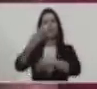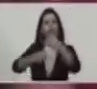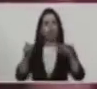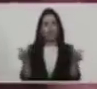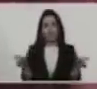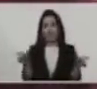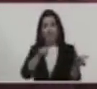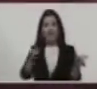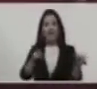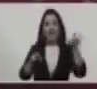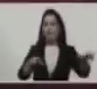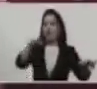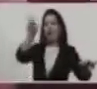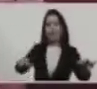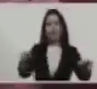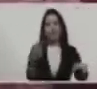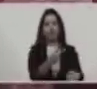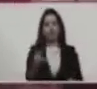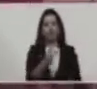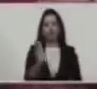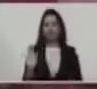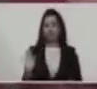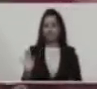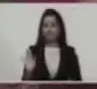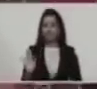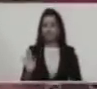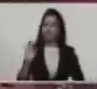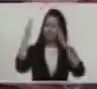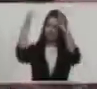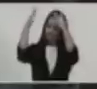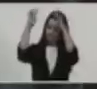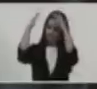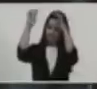¡Aprobado! ¡Aprobado!